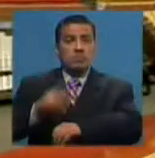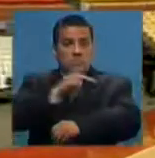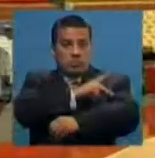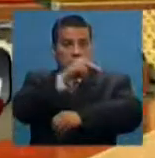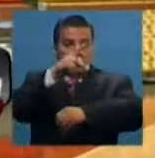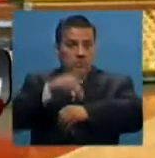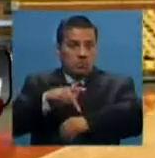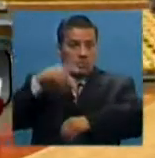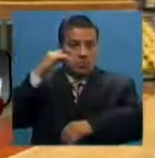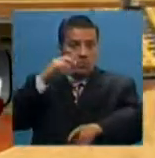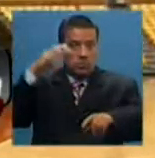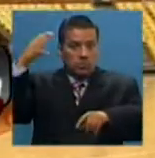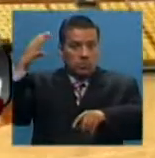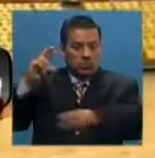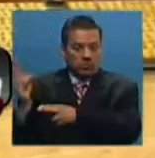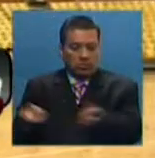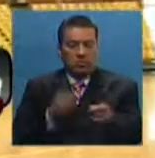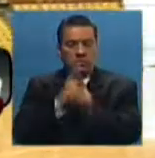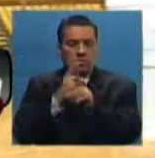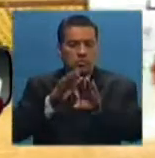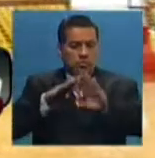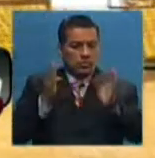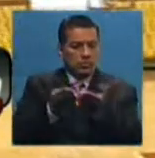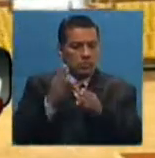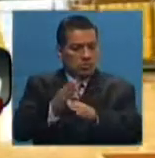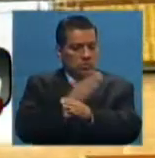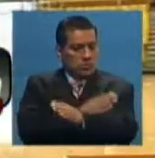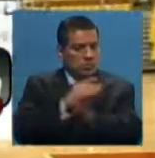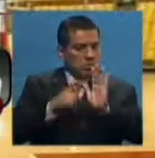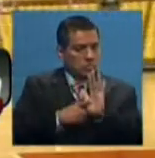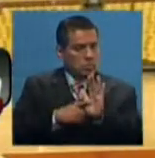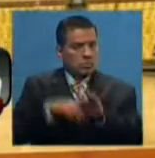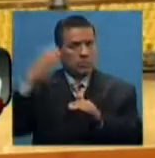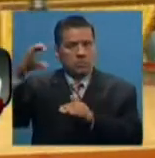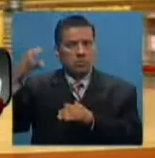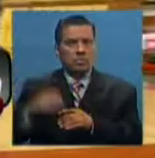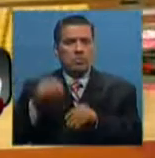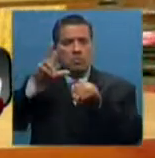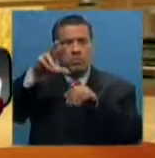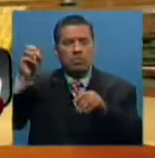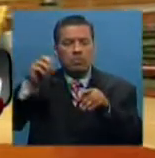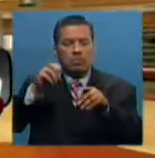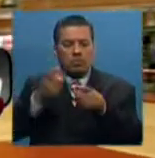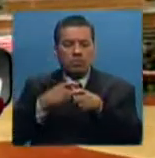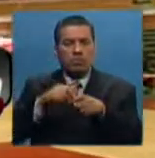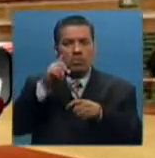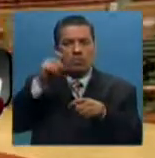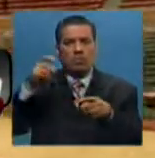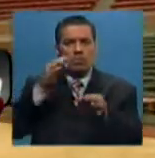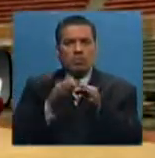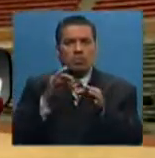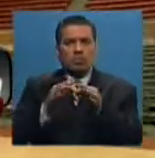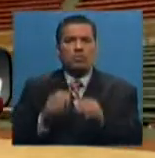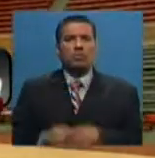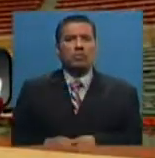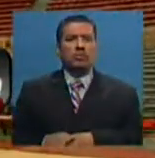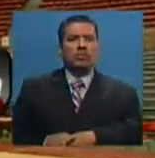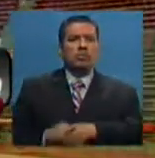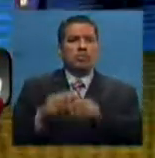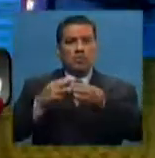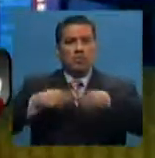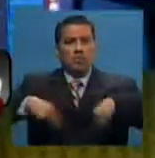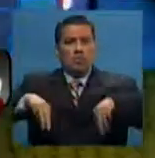Poliedro de Caracas está listo para recibir el torneo premundial de baloncesto, el cual se efectuará en Caracas del 30 de agosto al 11 de septiembre. El